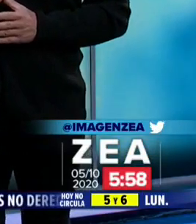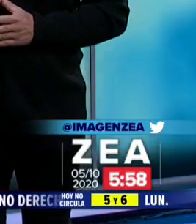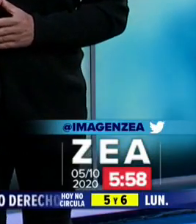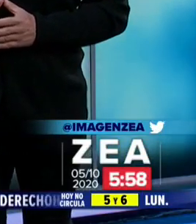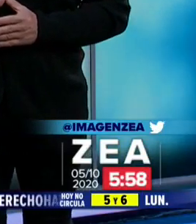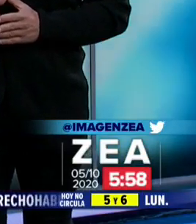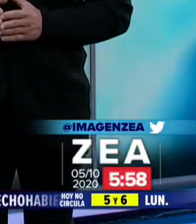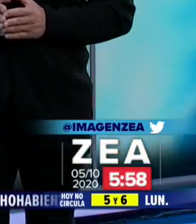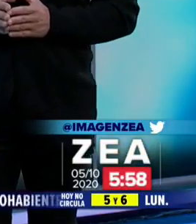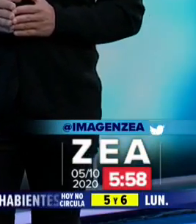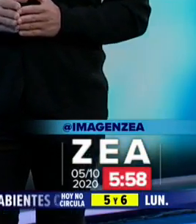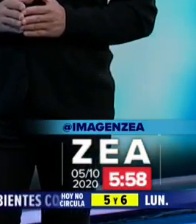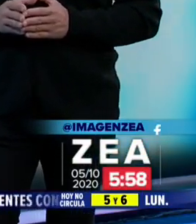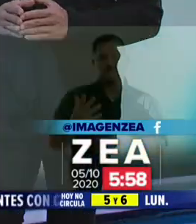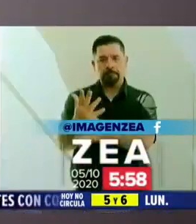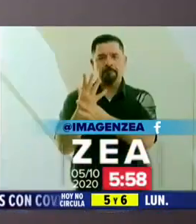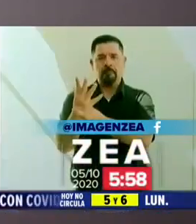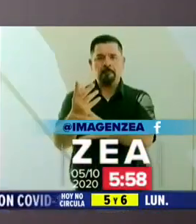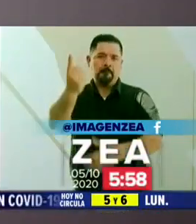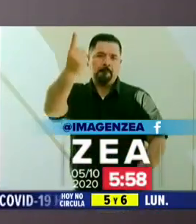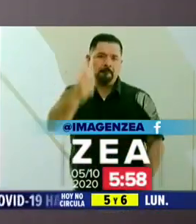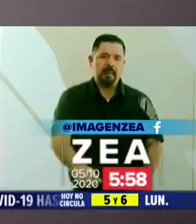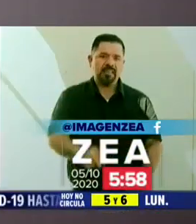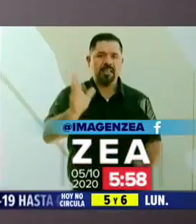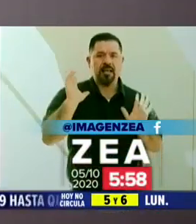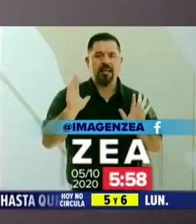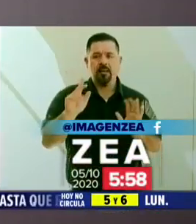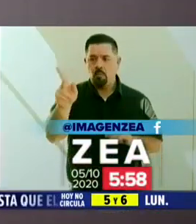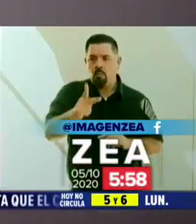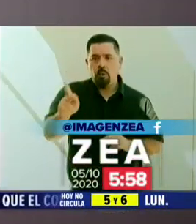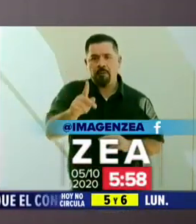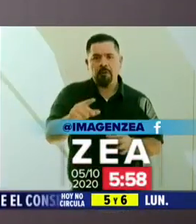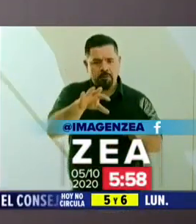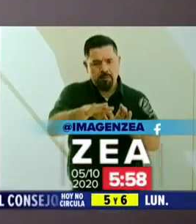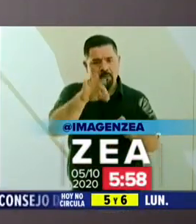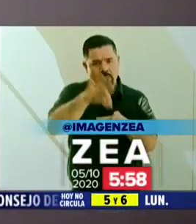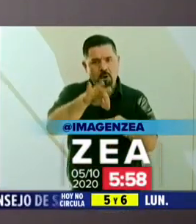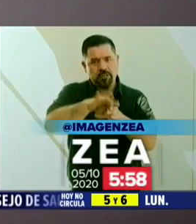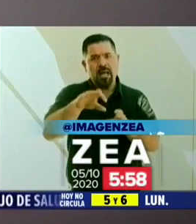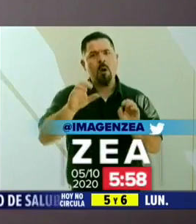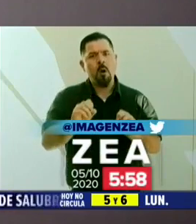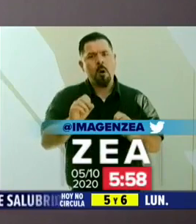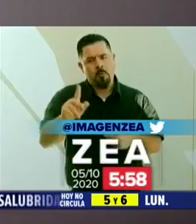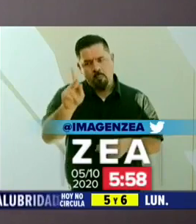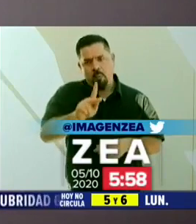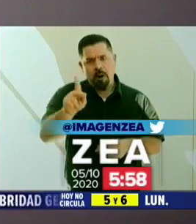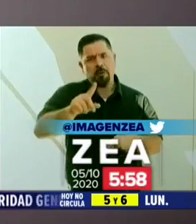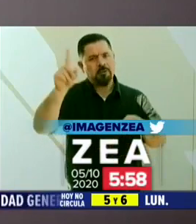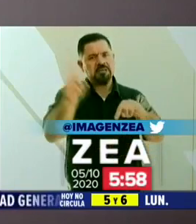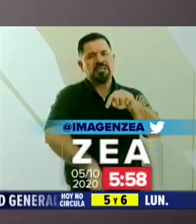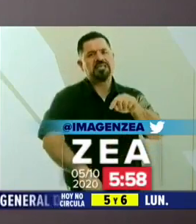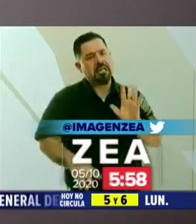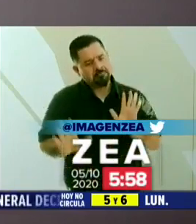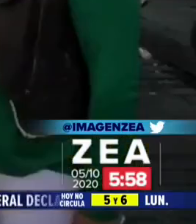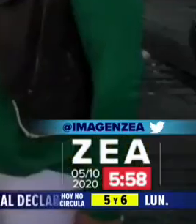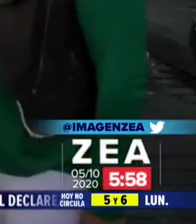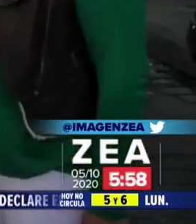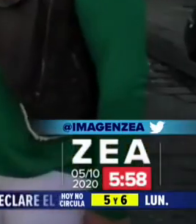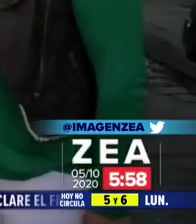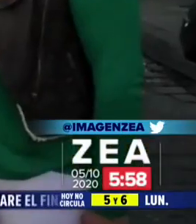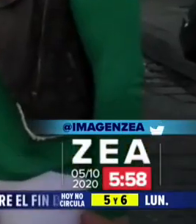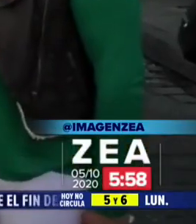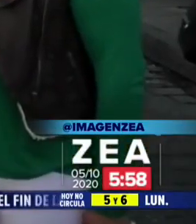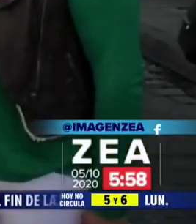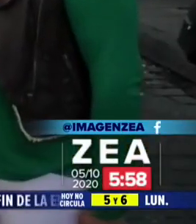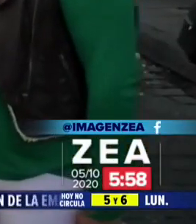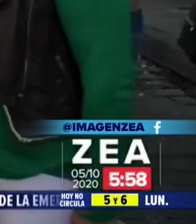va a respetar el derecho a la libertad de expresión. Desde Hermosillo, Sonora, insistió en que la vía es pacífica y la forma en que se pueden lograr los cambios de fondo en